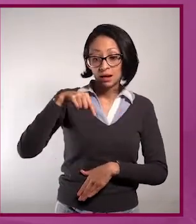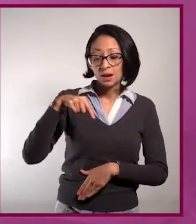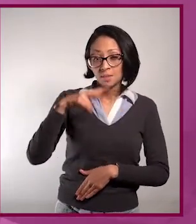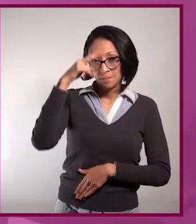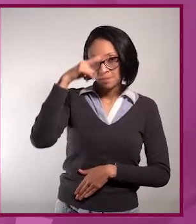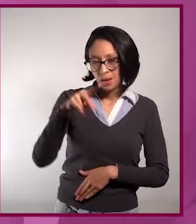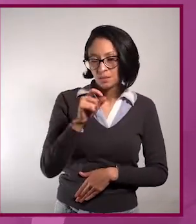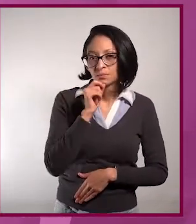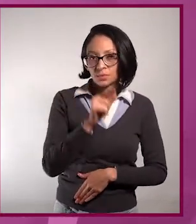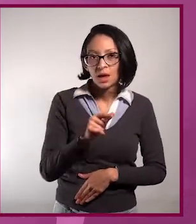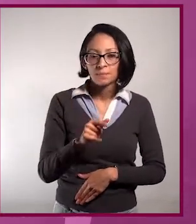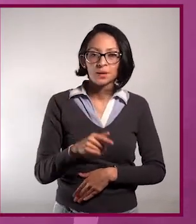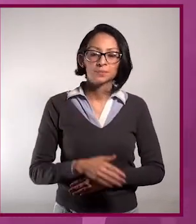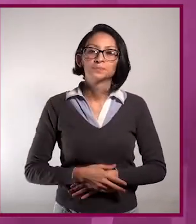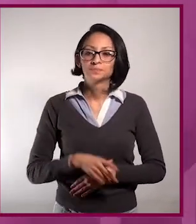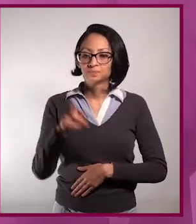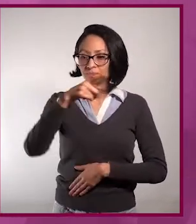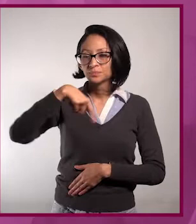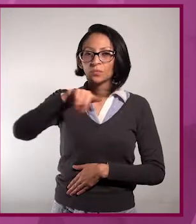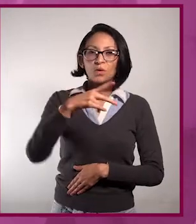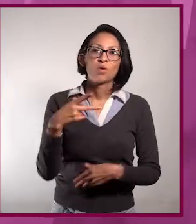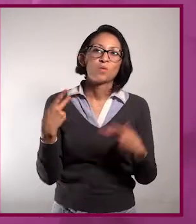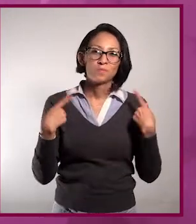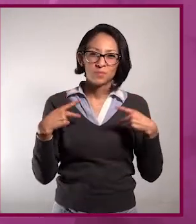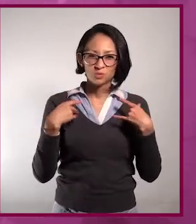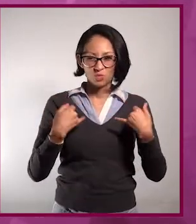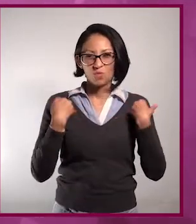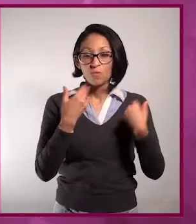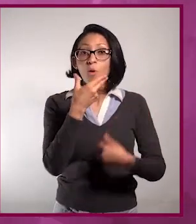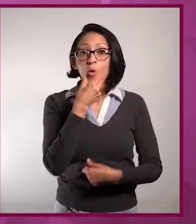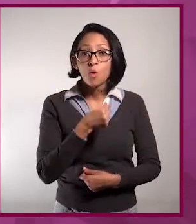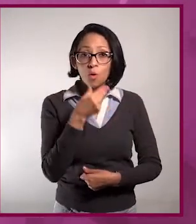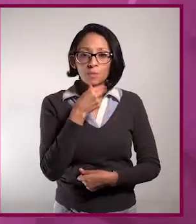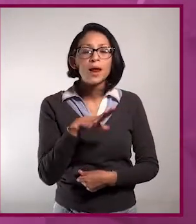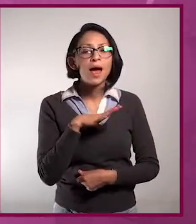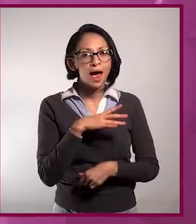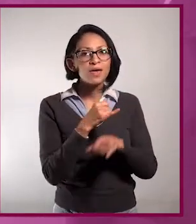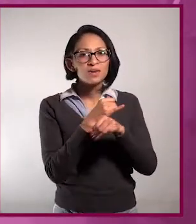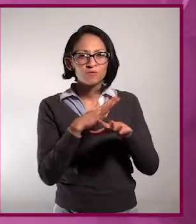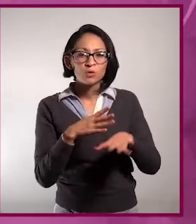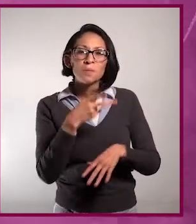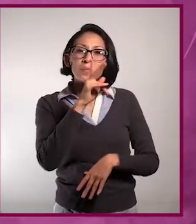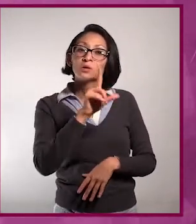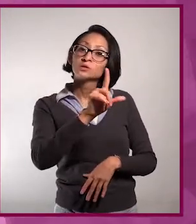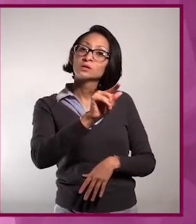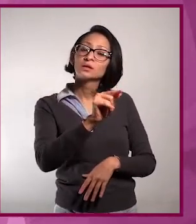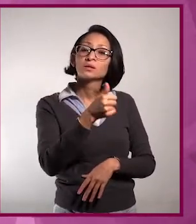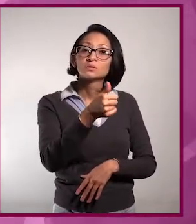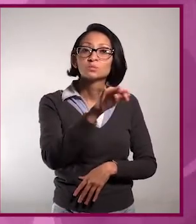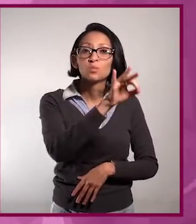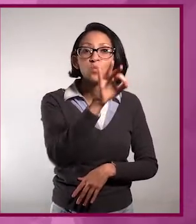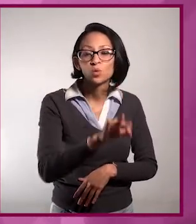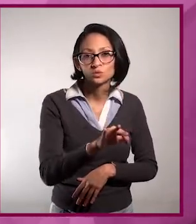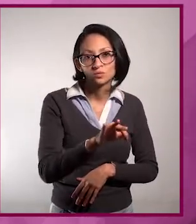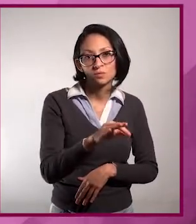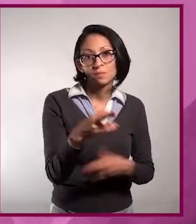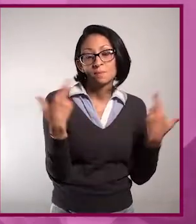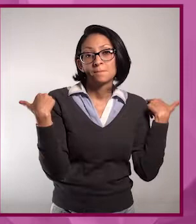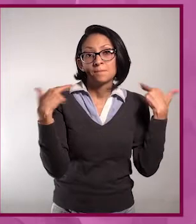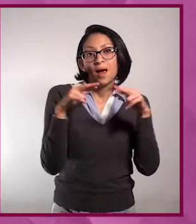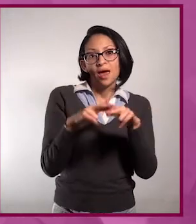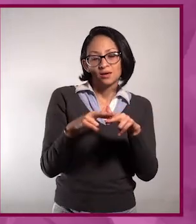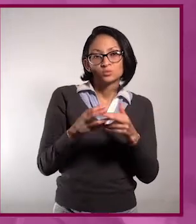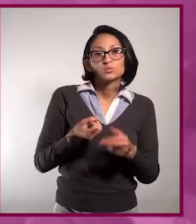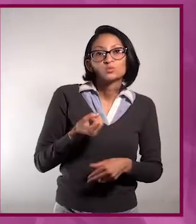que también hemos visto es que los varones, por ejemplo, reciben información en un 76% de las y los